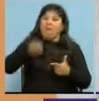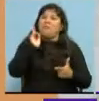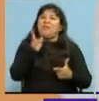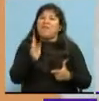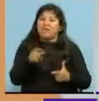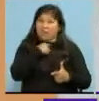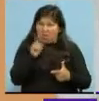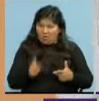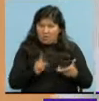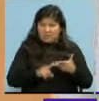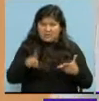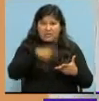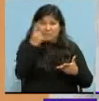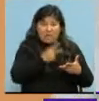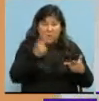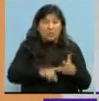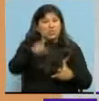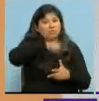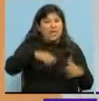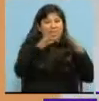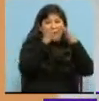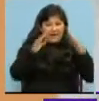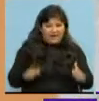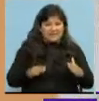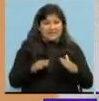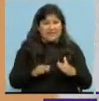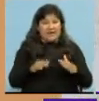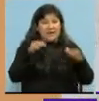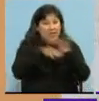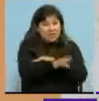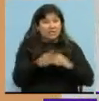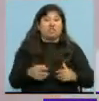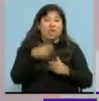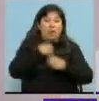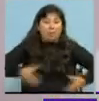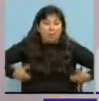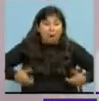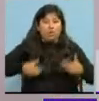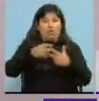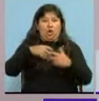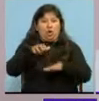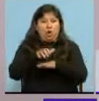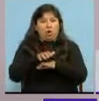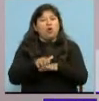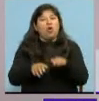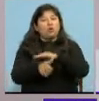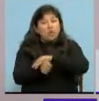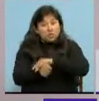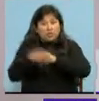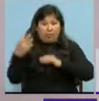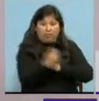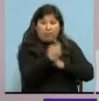no se se da mucho sobre todo con tortugas y monos y monos y monos bueno mañana es el día